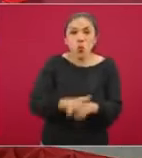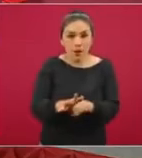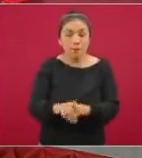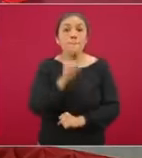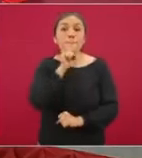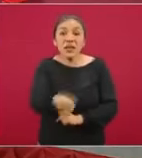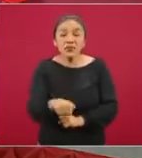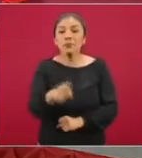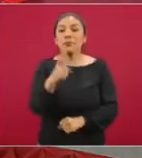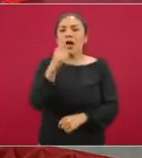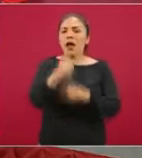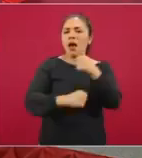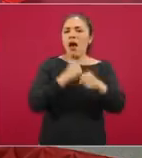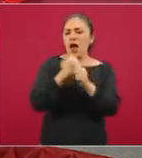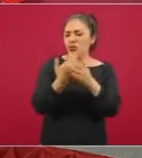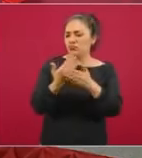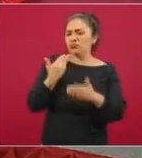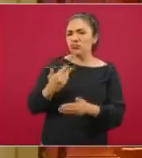precisamente en el año